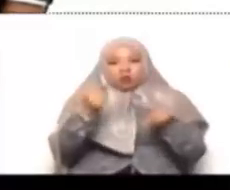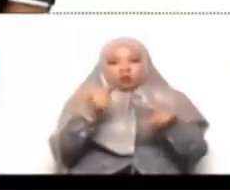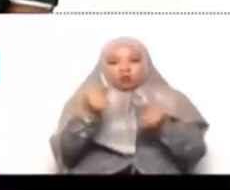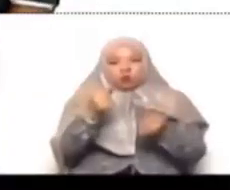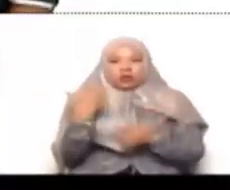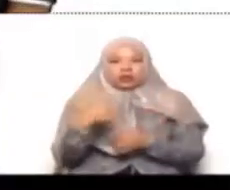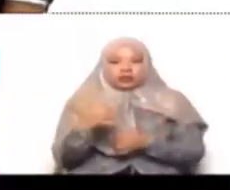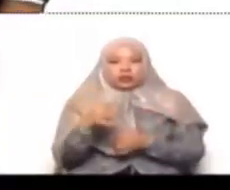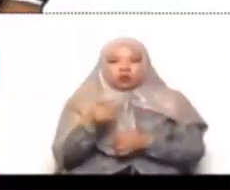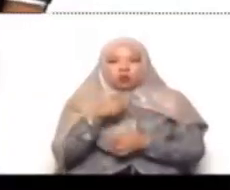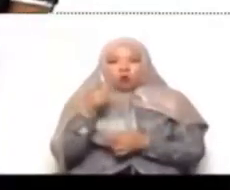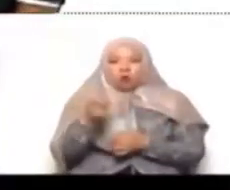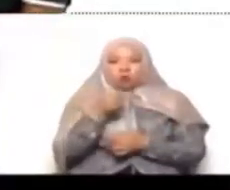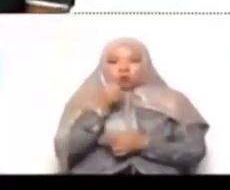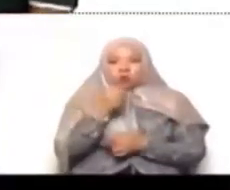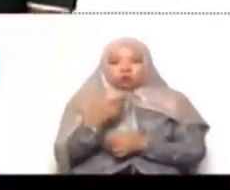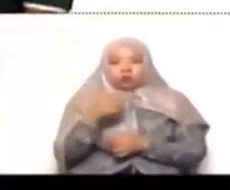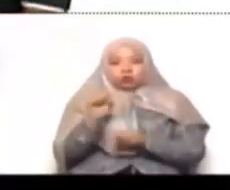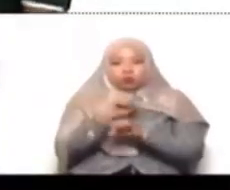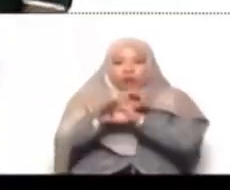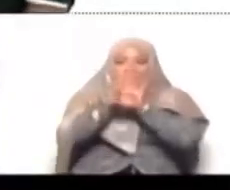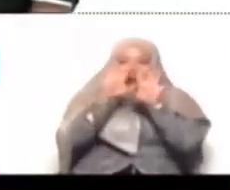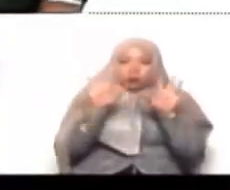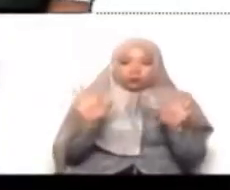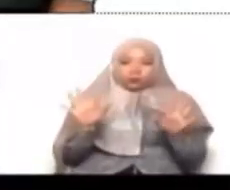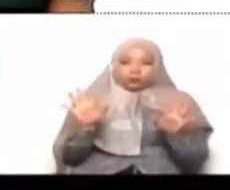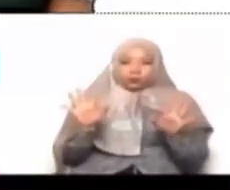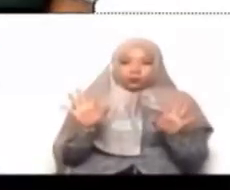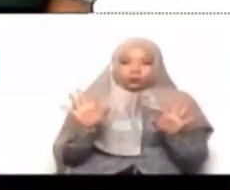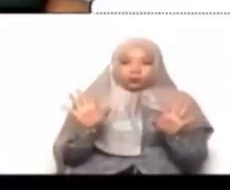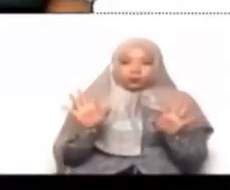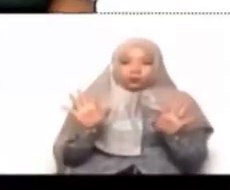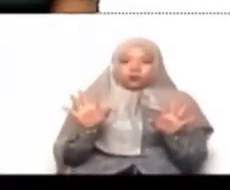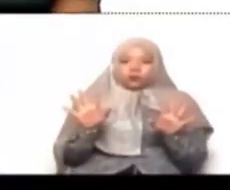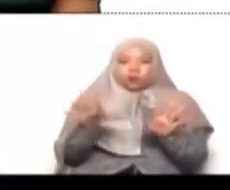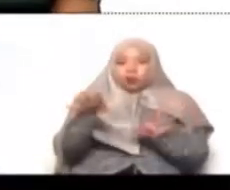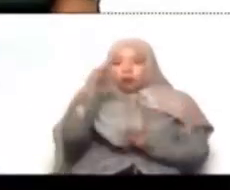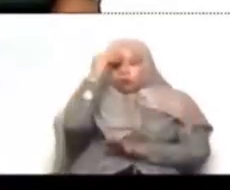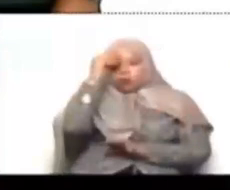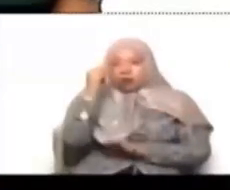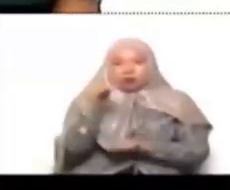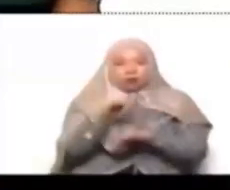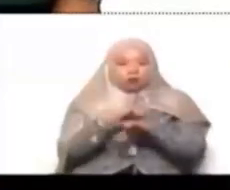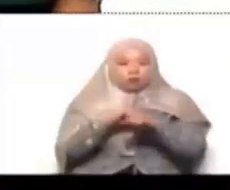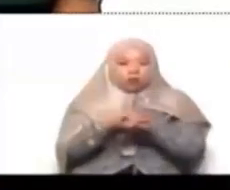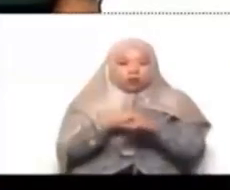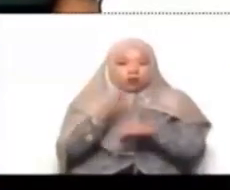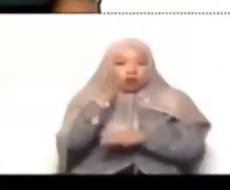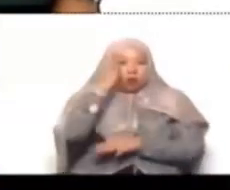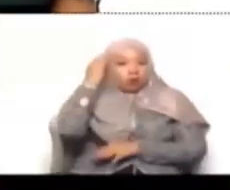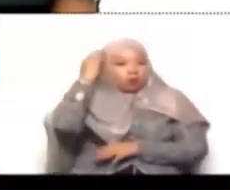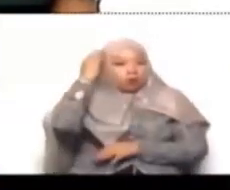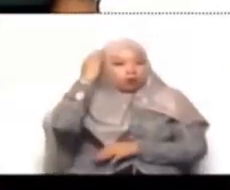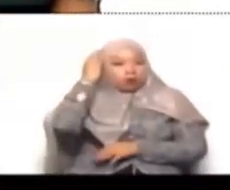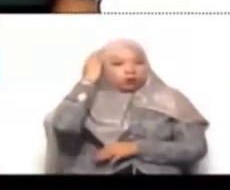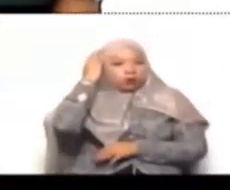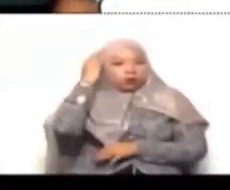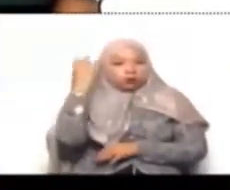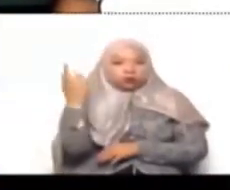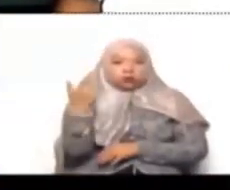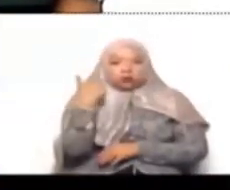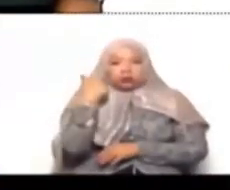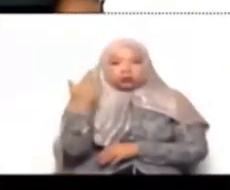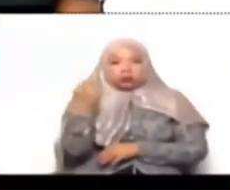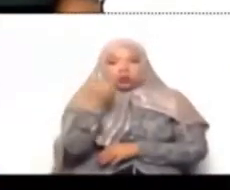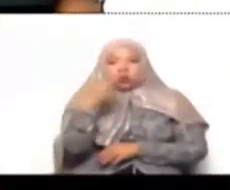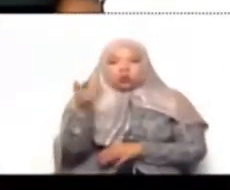picante, polémico, esclarecedor. Y me escribió el ministro Ñañez y me dijo, mire,